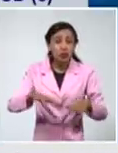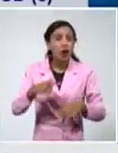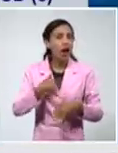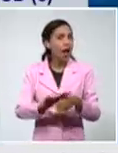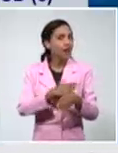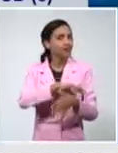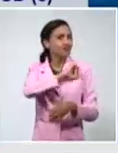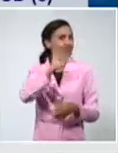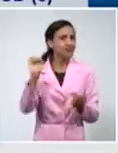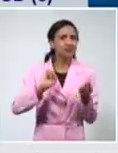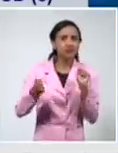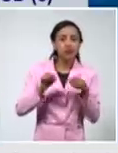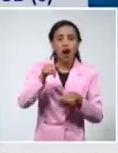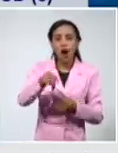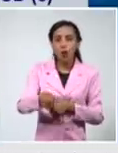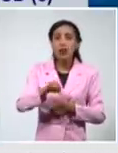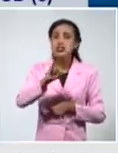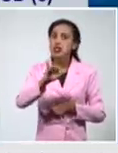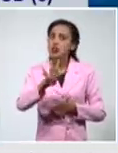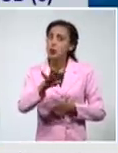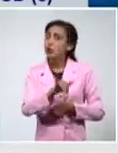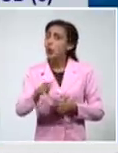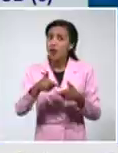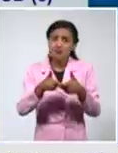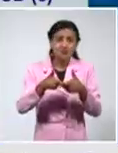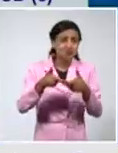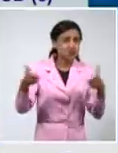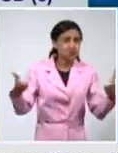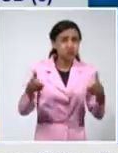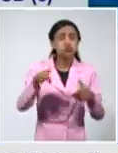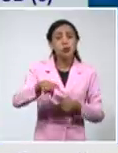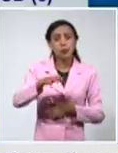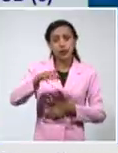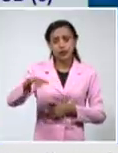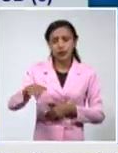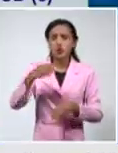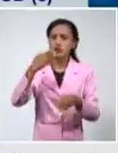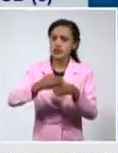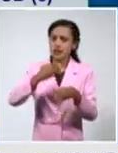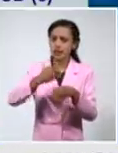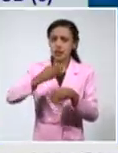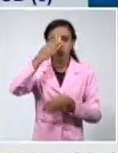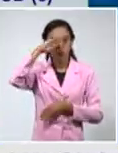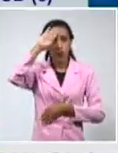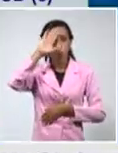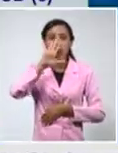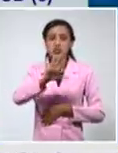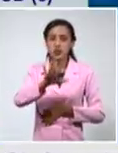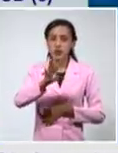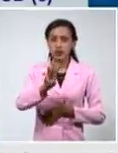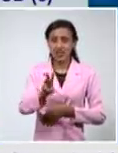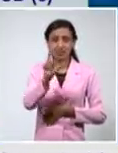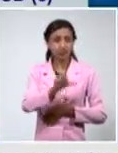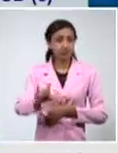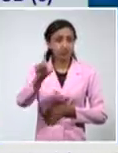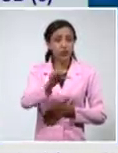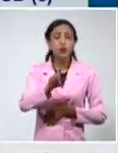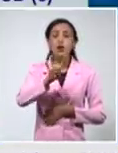control, 64, también es elevado. Santiago de Cuba, 53, Camagüey,